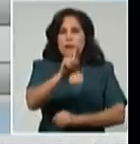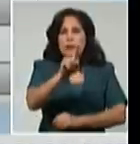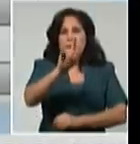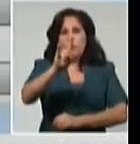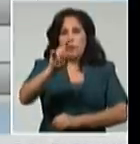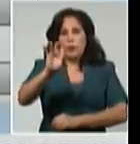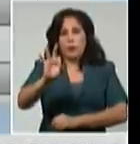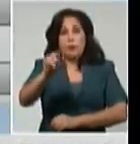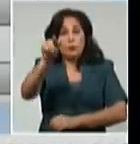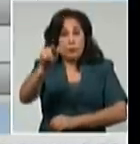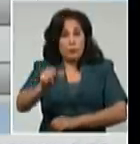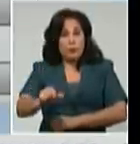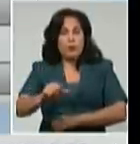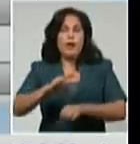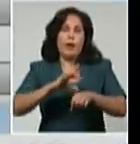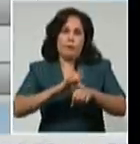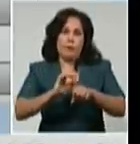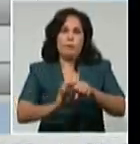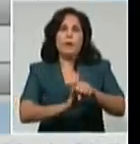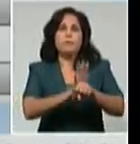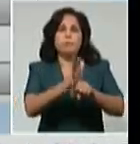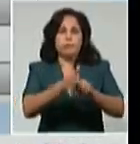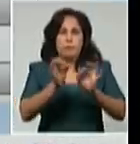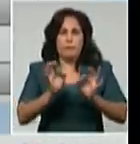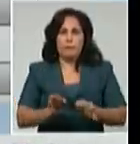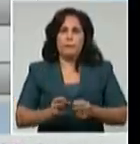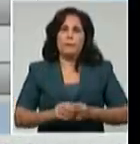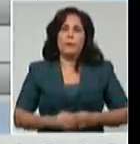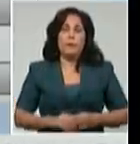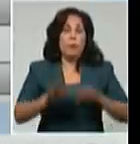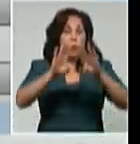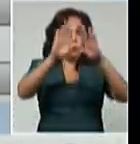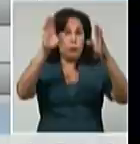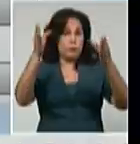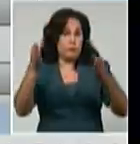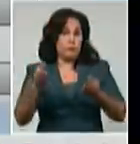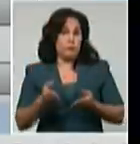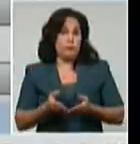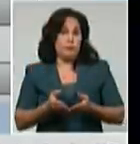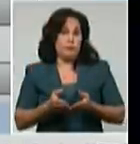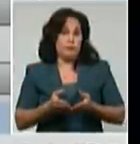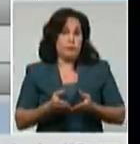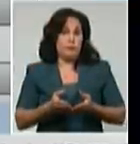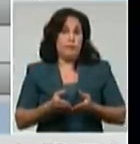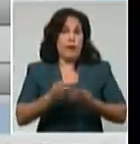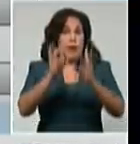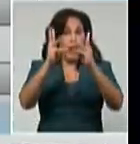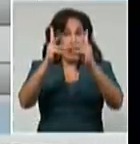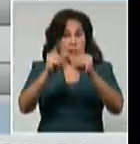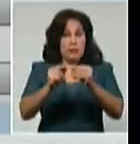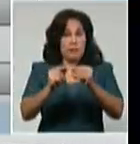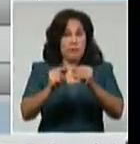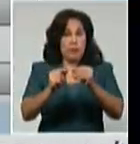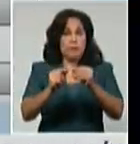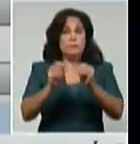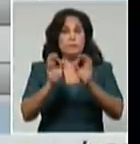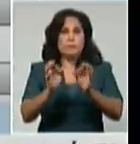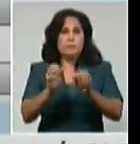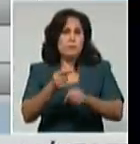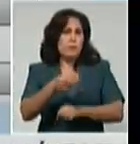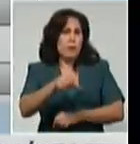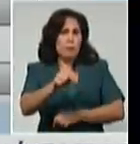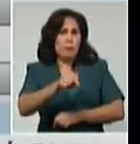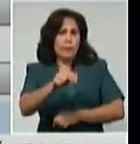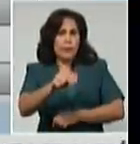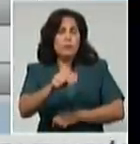384.198 personas con la COVID-19. Y ya la cifra, que próximamente debe